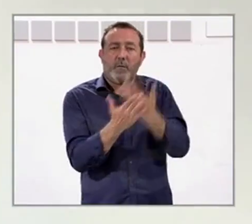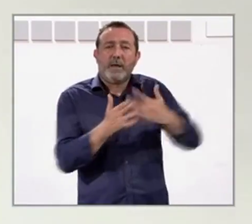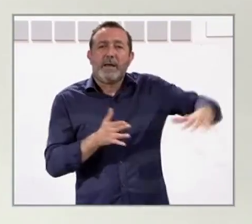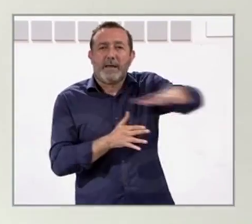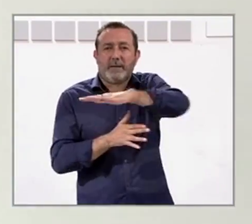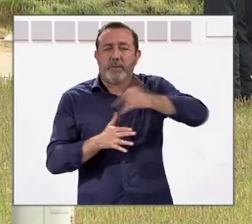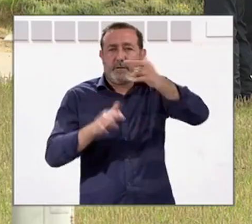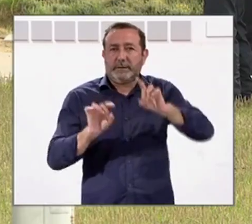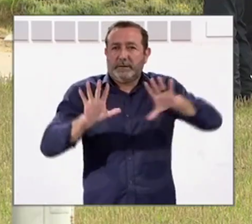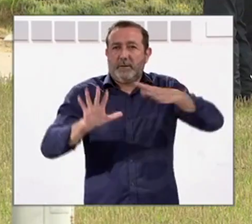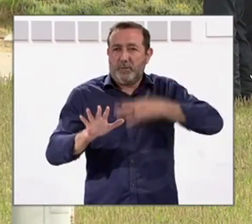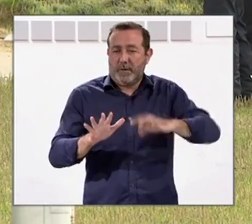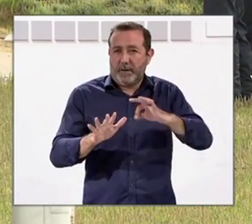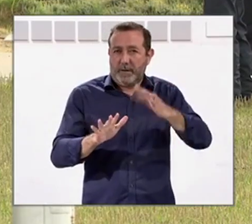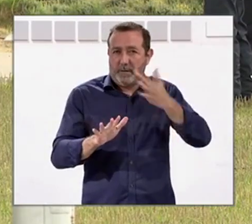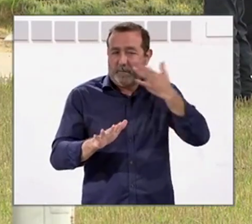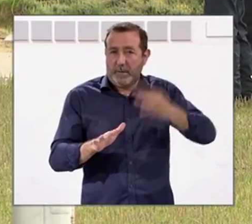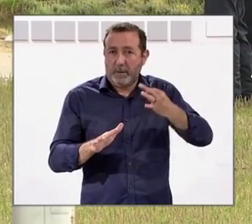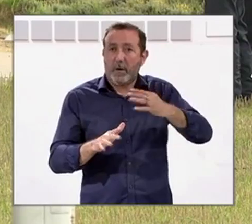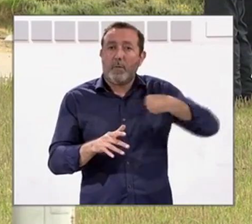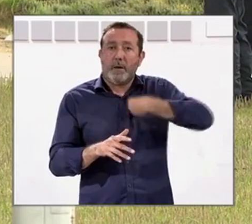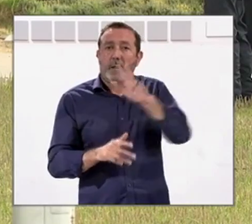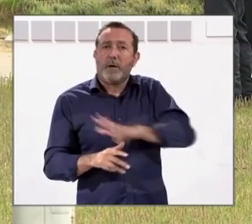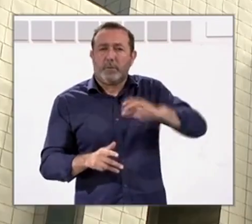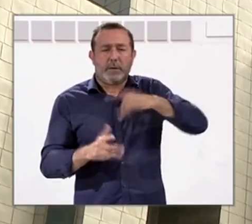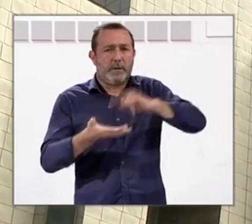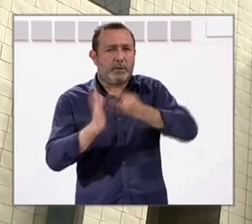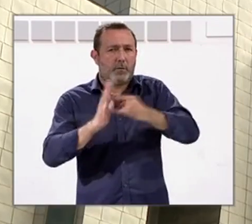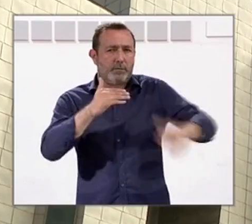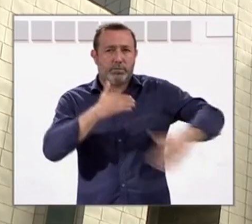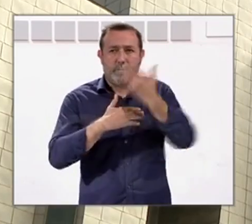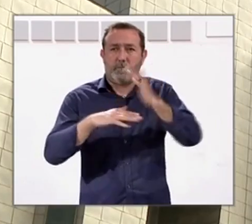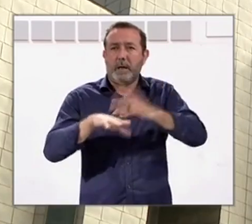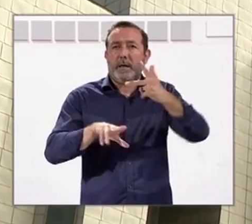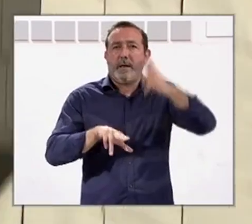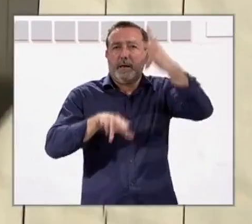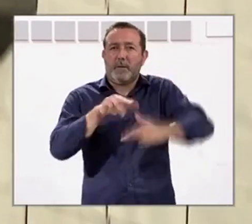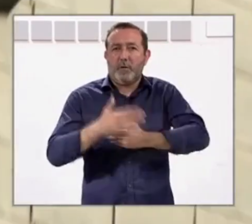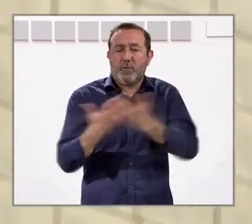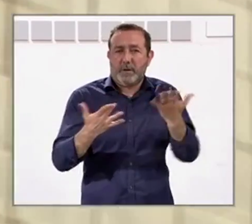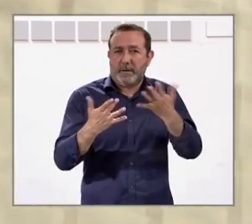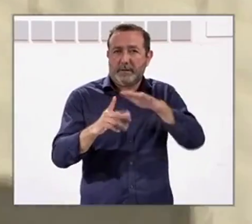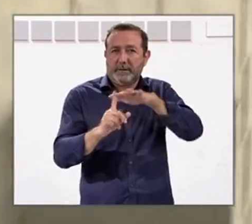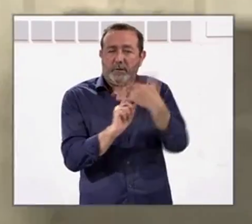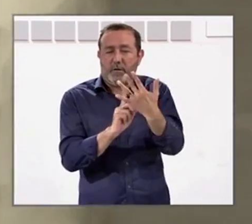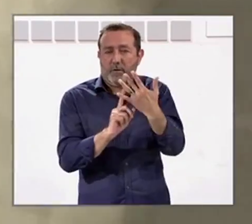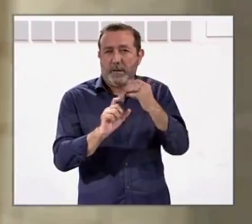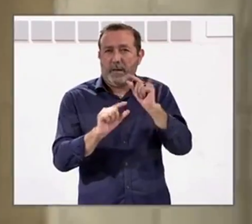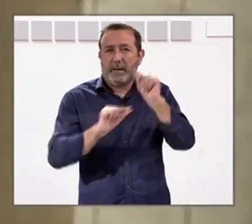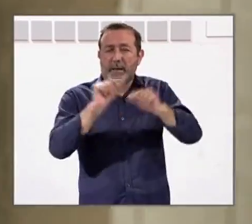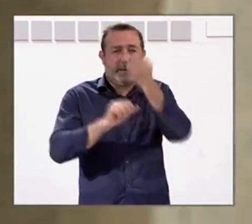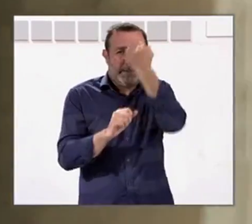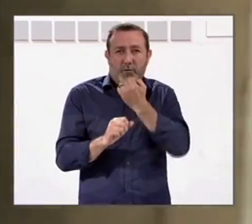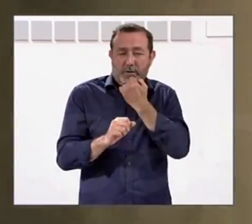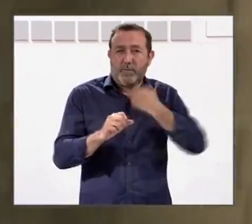espacios vulnerables. Policía Nacional y local usan tecnología de última generación para prevenir posibles ataques terroristas en eventos con